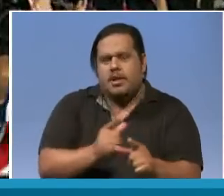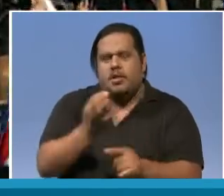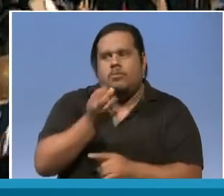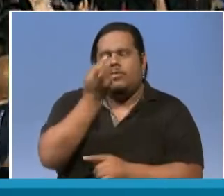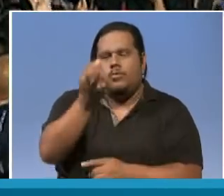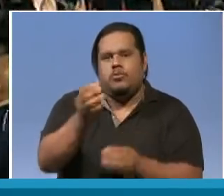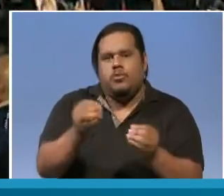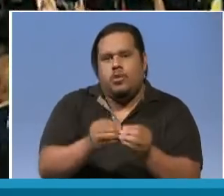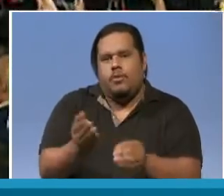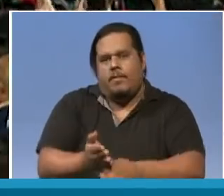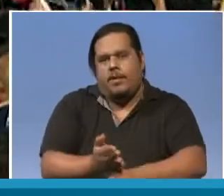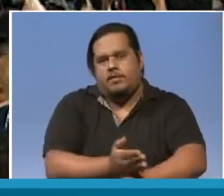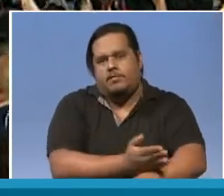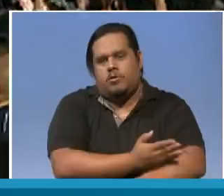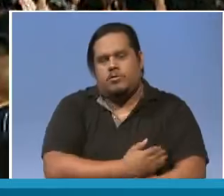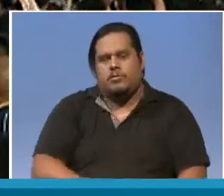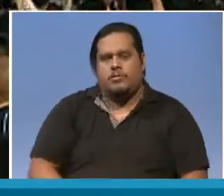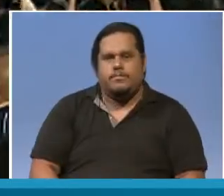más próspero.